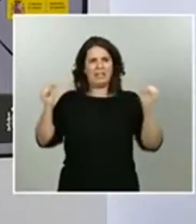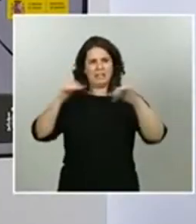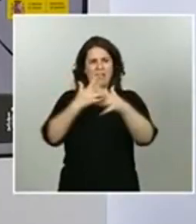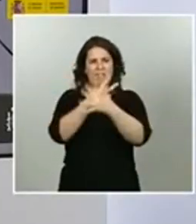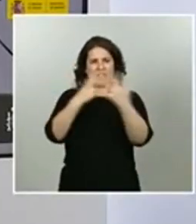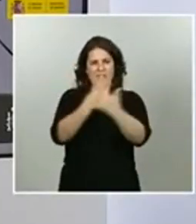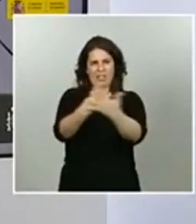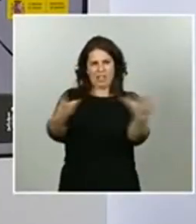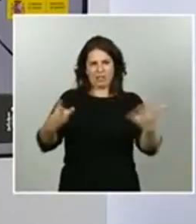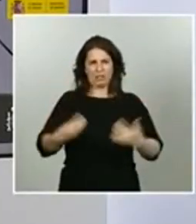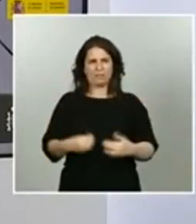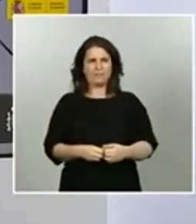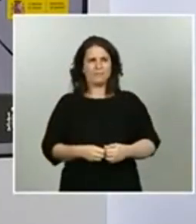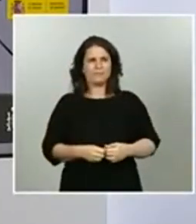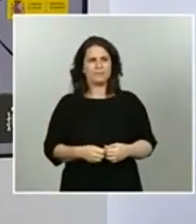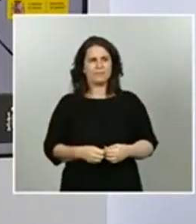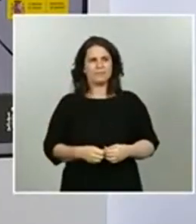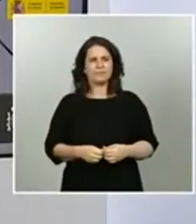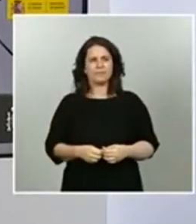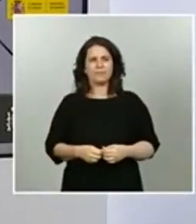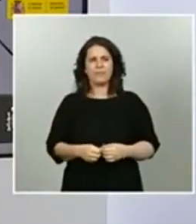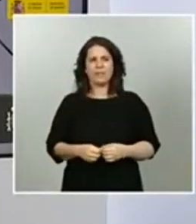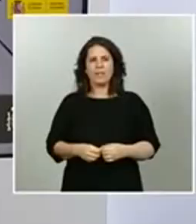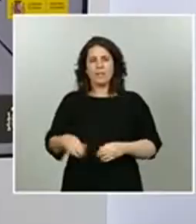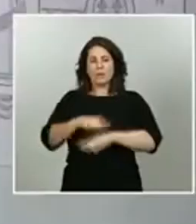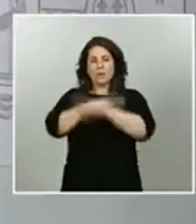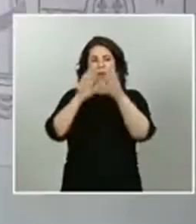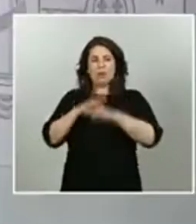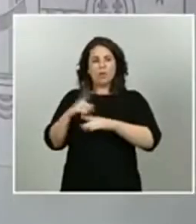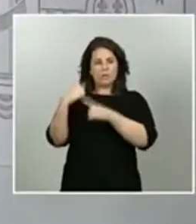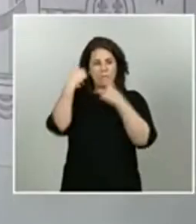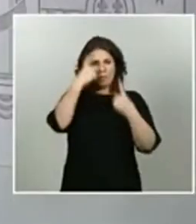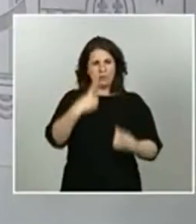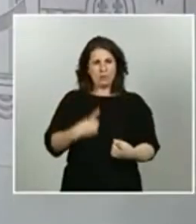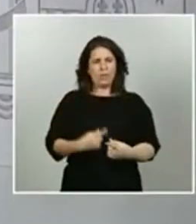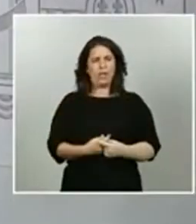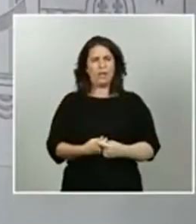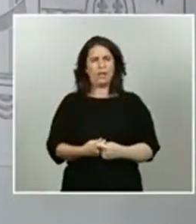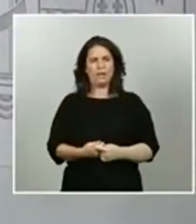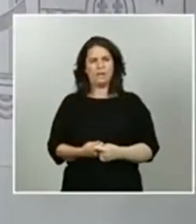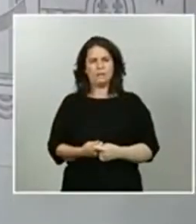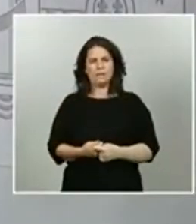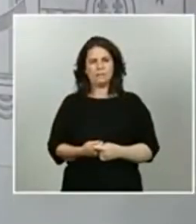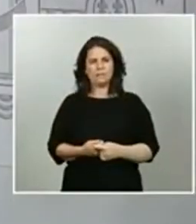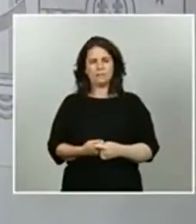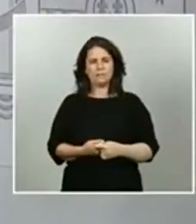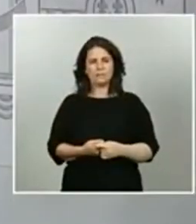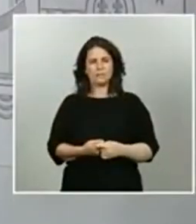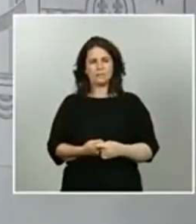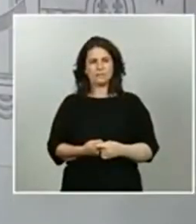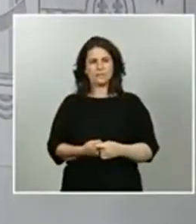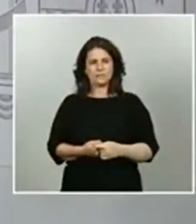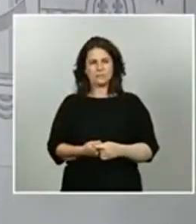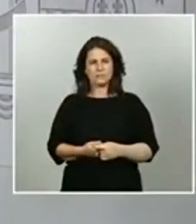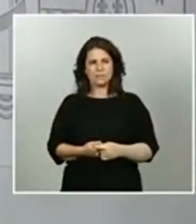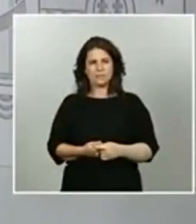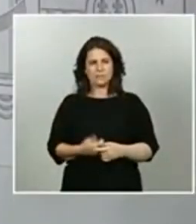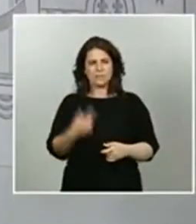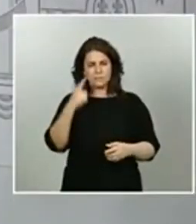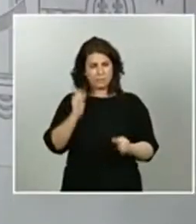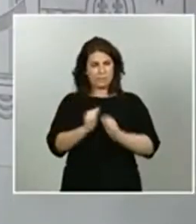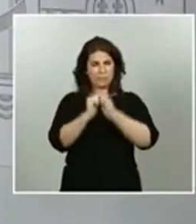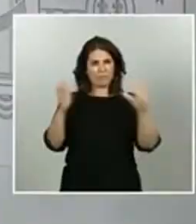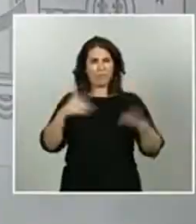julio. Y en relación con la última de las preguntas, mira, es evidente que estamos siendo testigos, el conjunto de la población